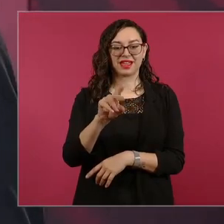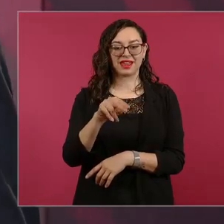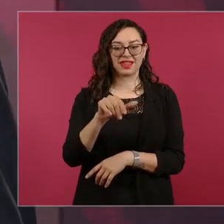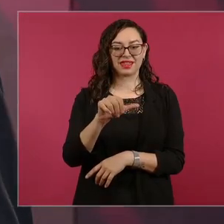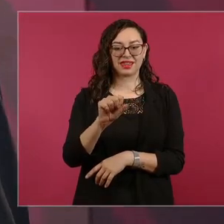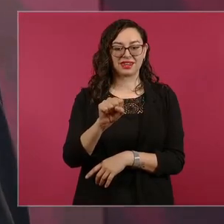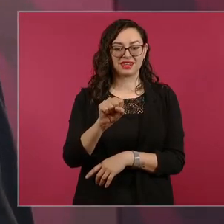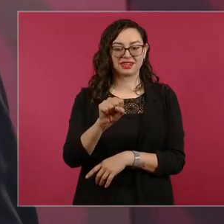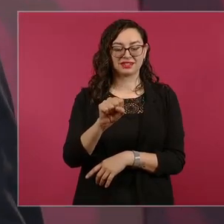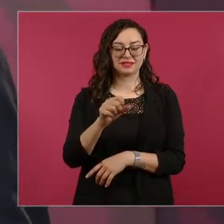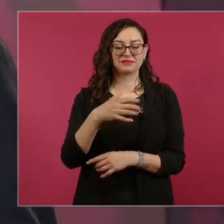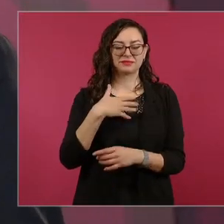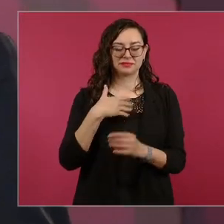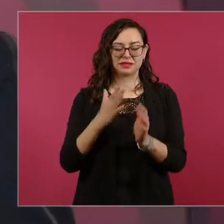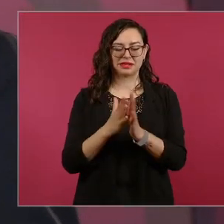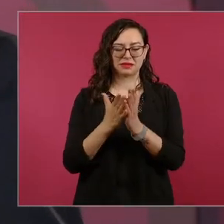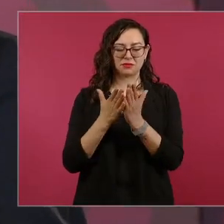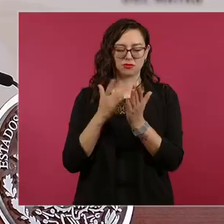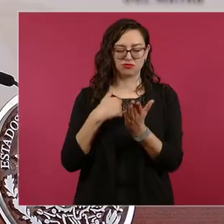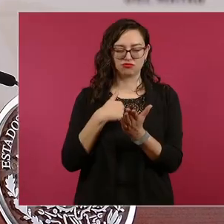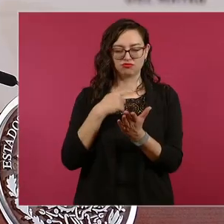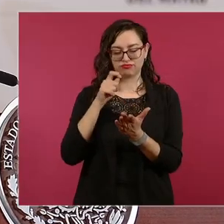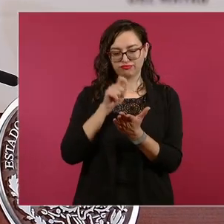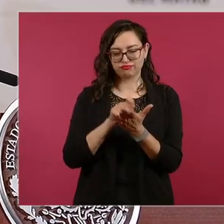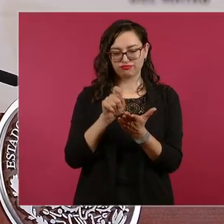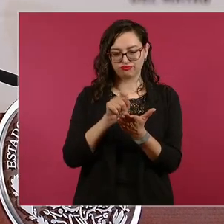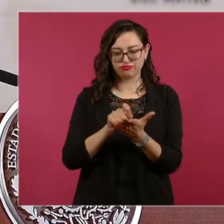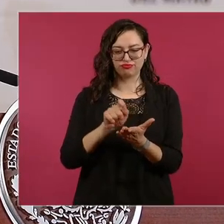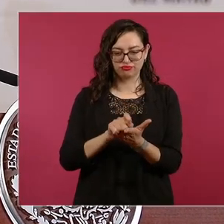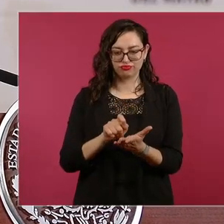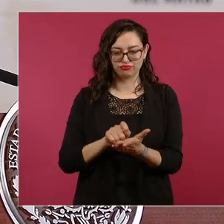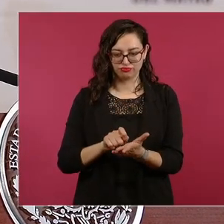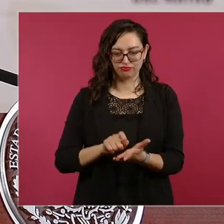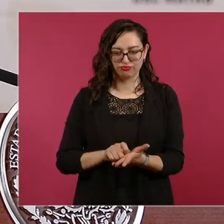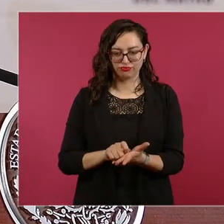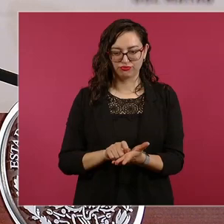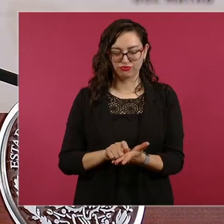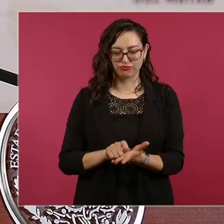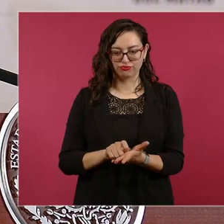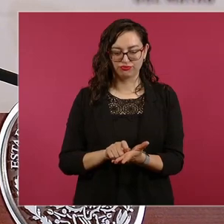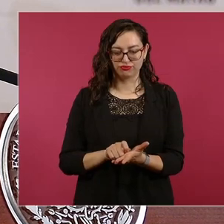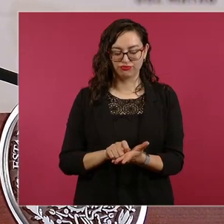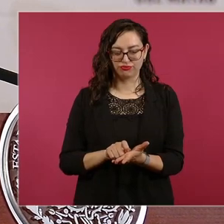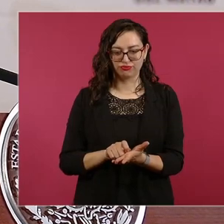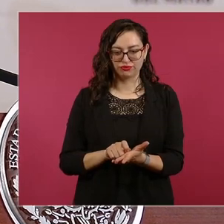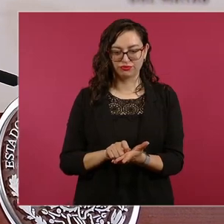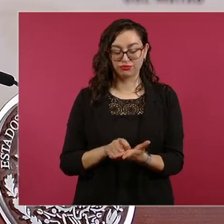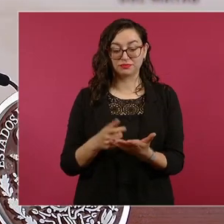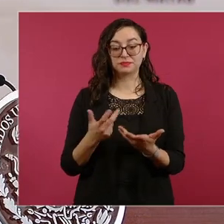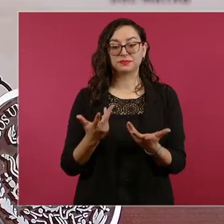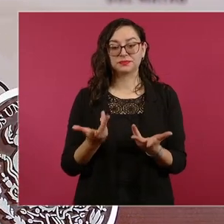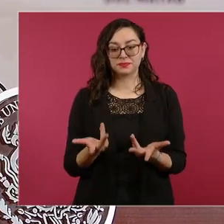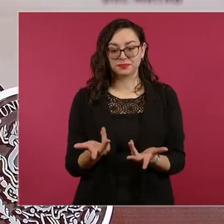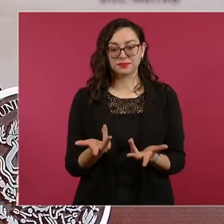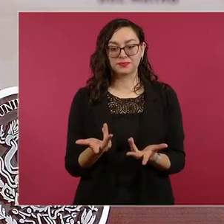el libro Gracias corresponde